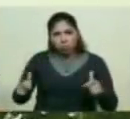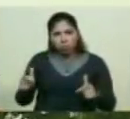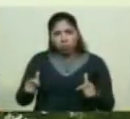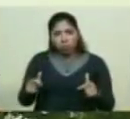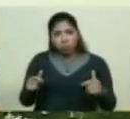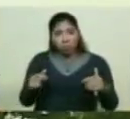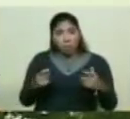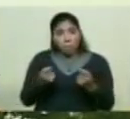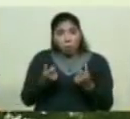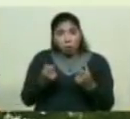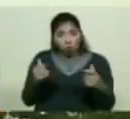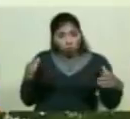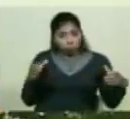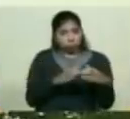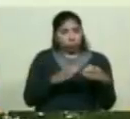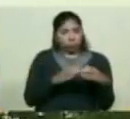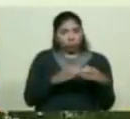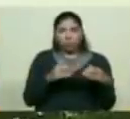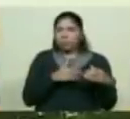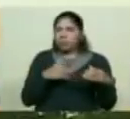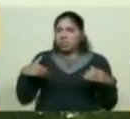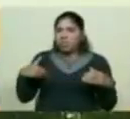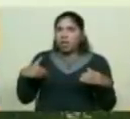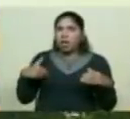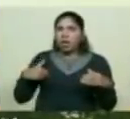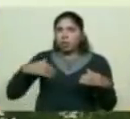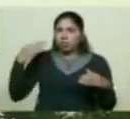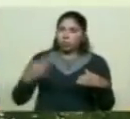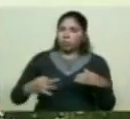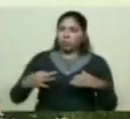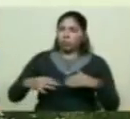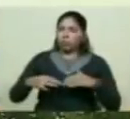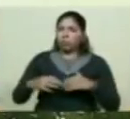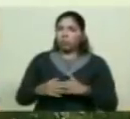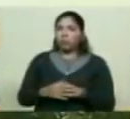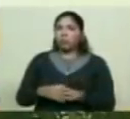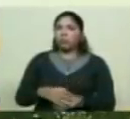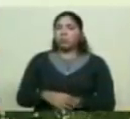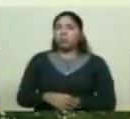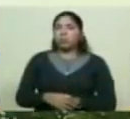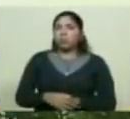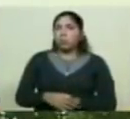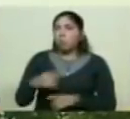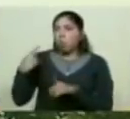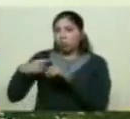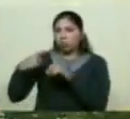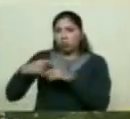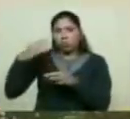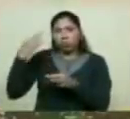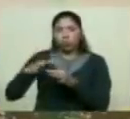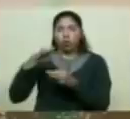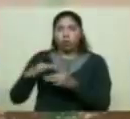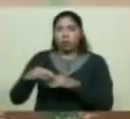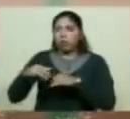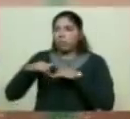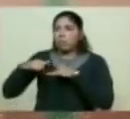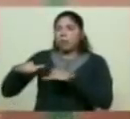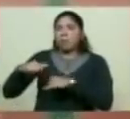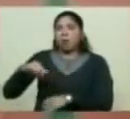queda ansía por merecer igual suerte lo mismo es para venezuela